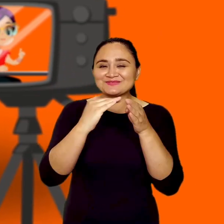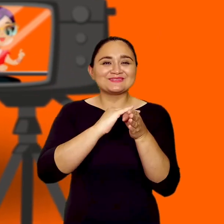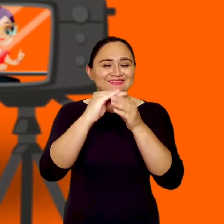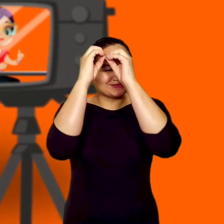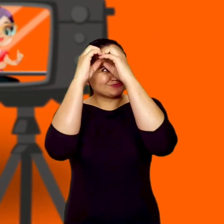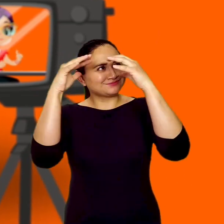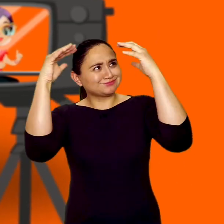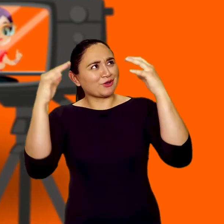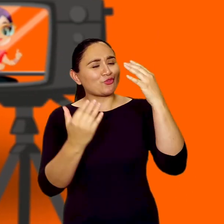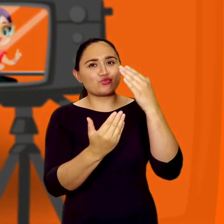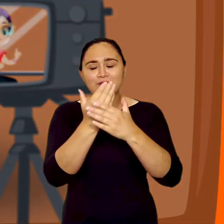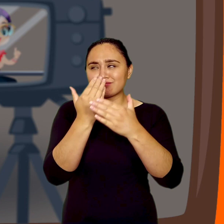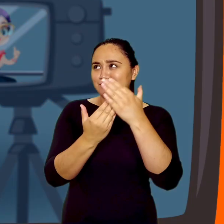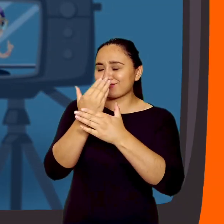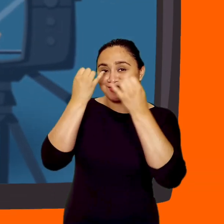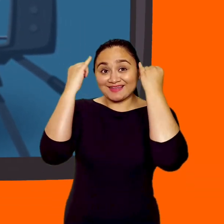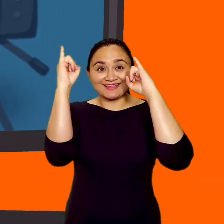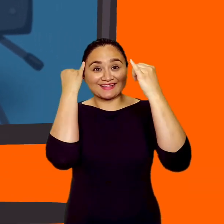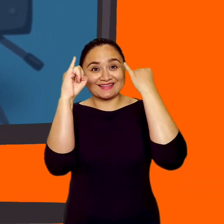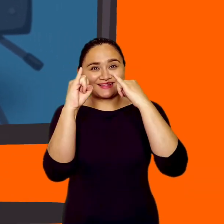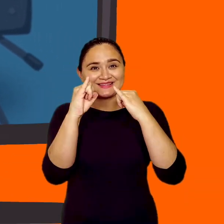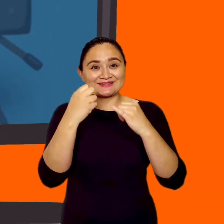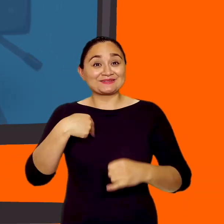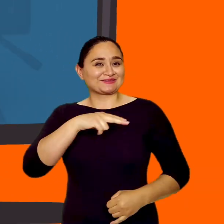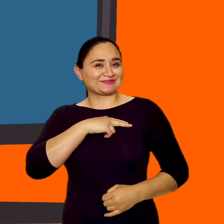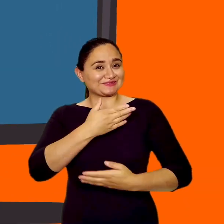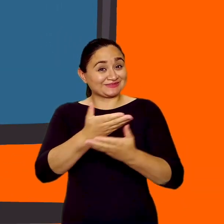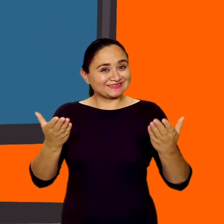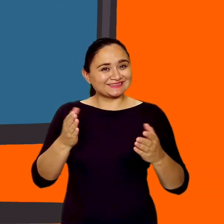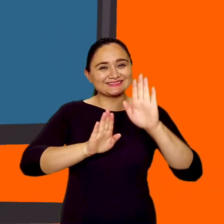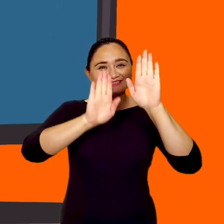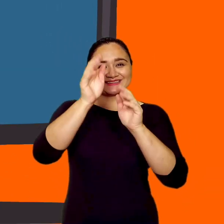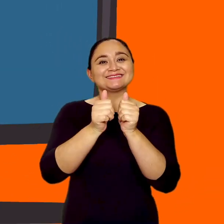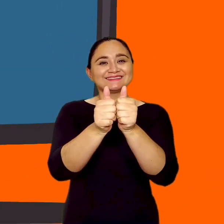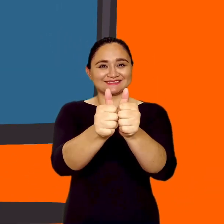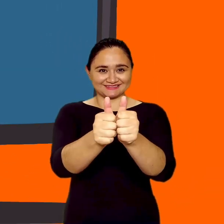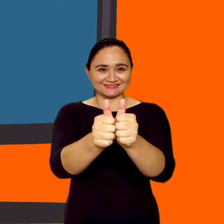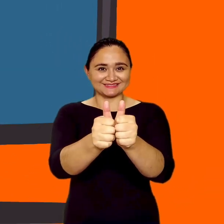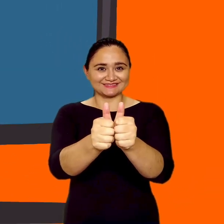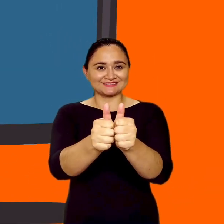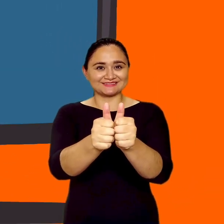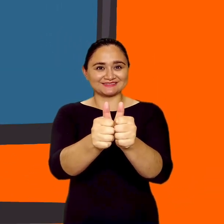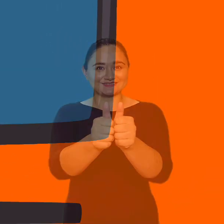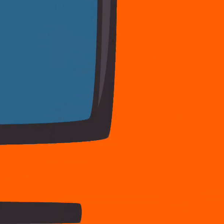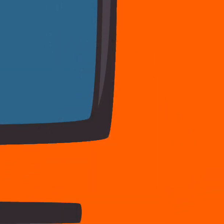te invitamos a soñar y crear nuevas realidades. Somos Educa Contigo.